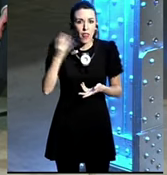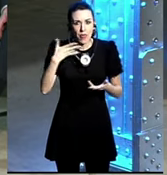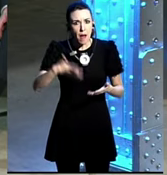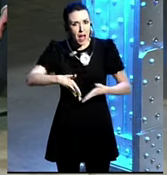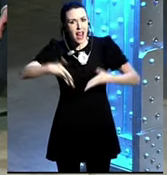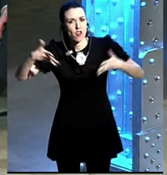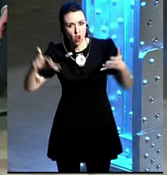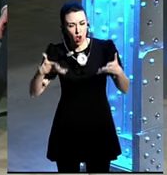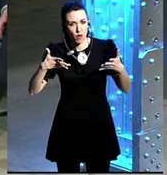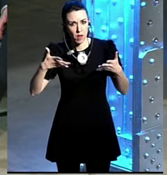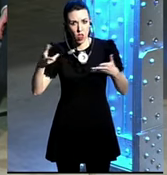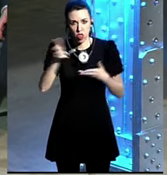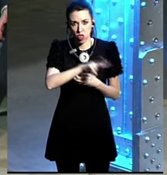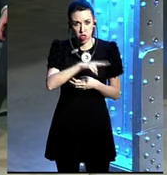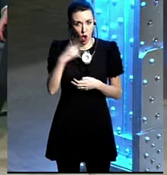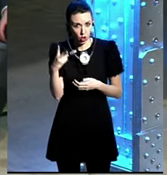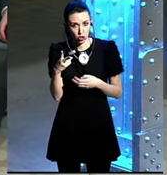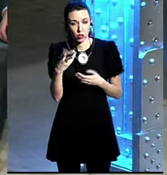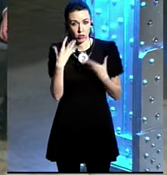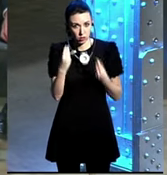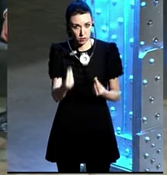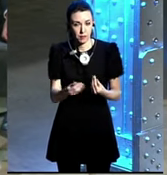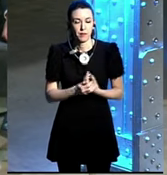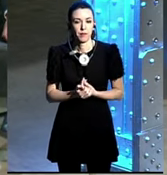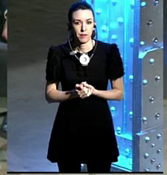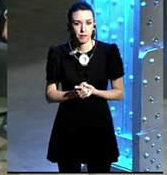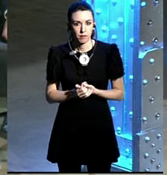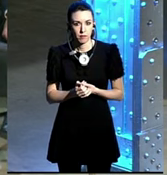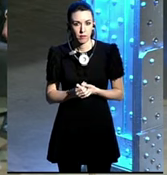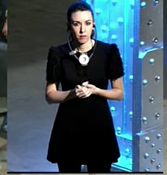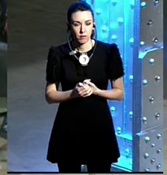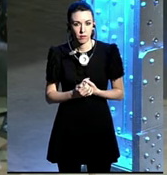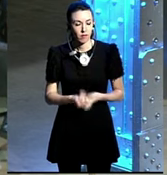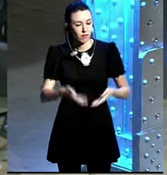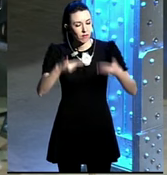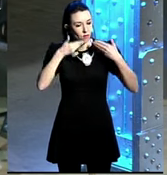ser enorme en ambos lados, por ambos lados del espectro.